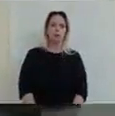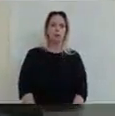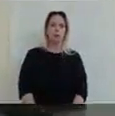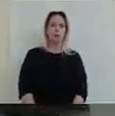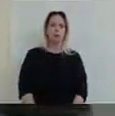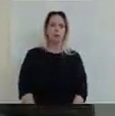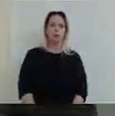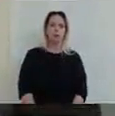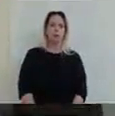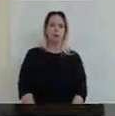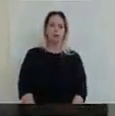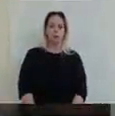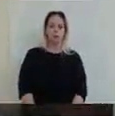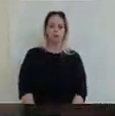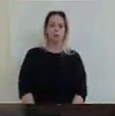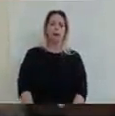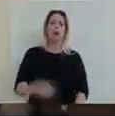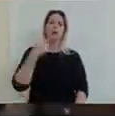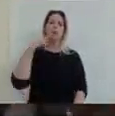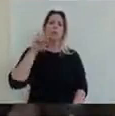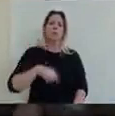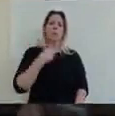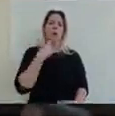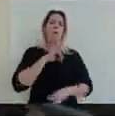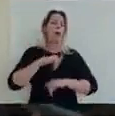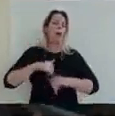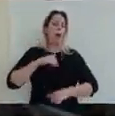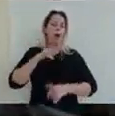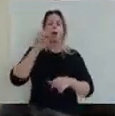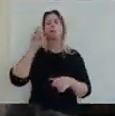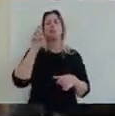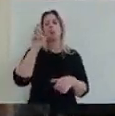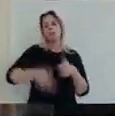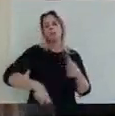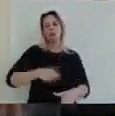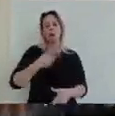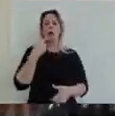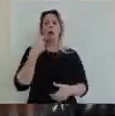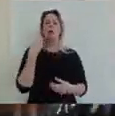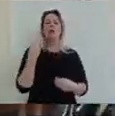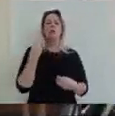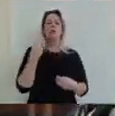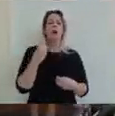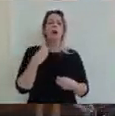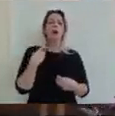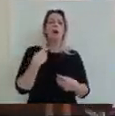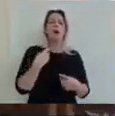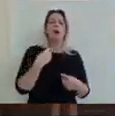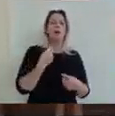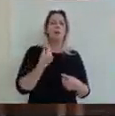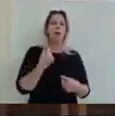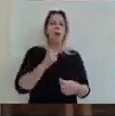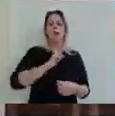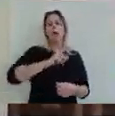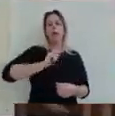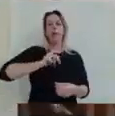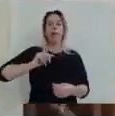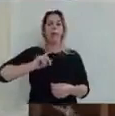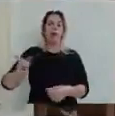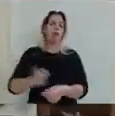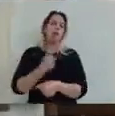también se hace un poco más fácil la tarea y poder explicar a esta gente que en realidad no se los puede atender porque ya fueron